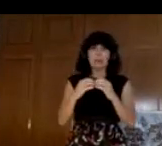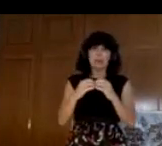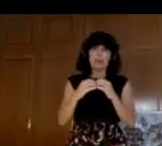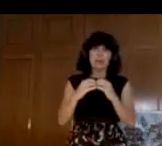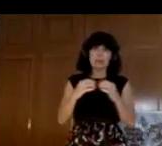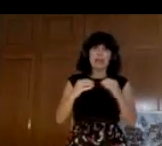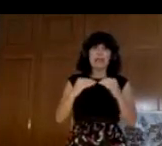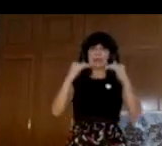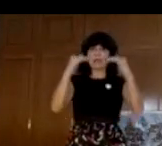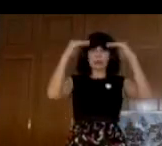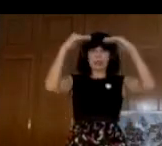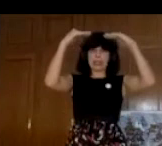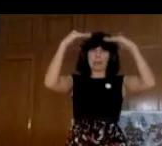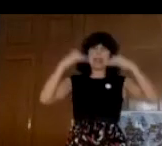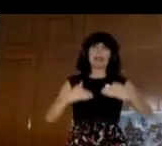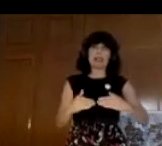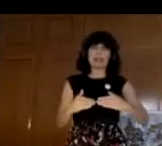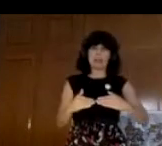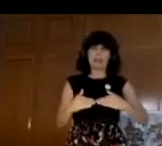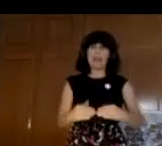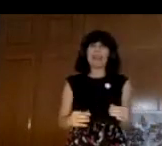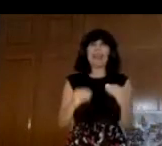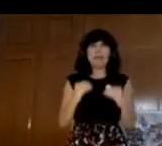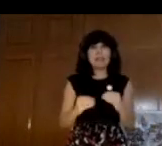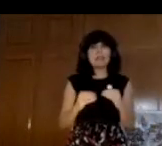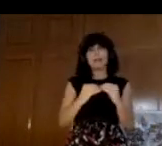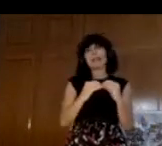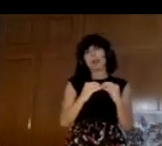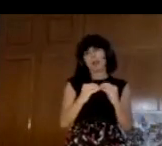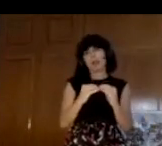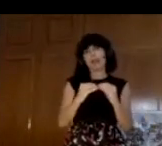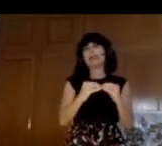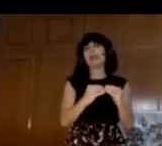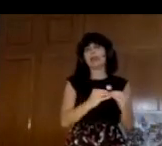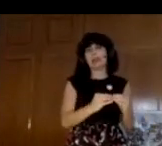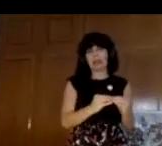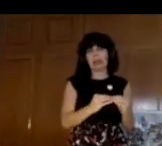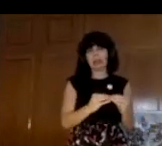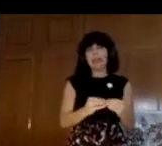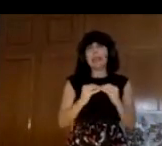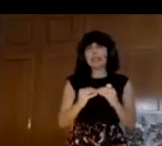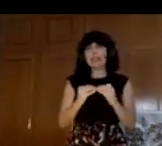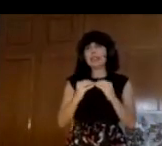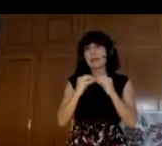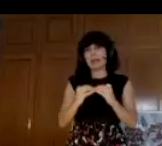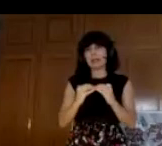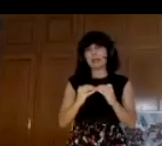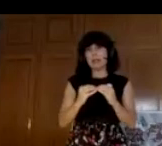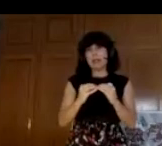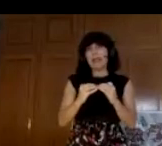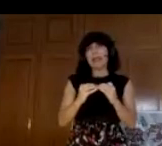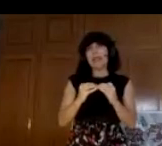la capacidad, o sea, disminuye el nivel de la clase media, que jamás vuelve a recuperar el nivel original. Y eso es